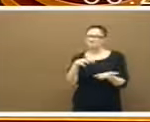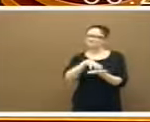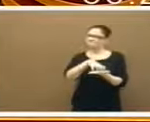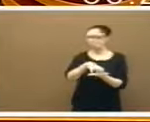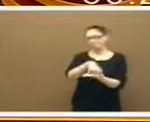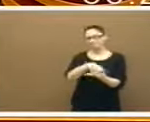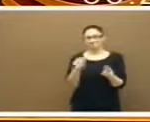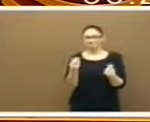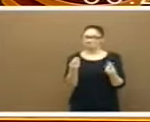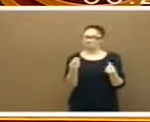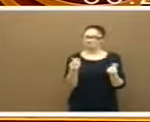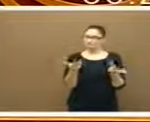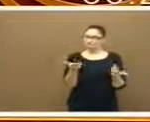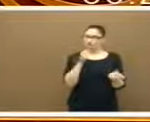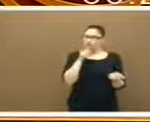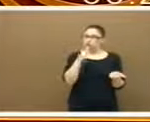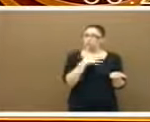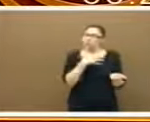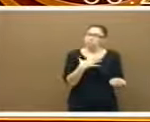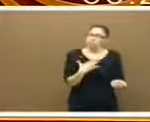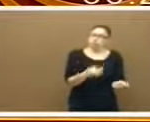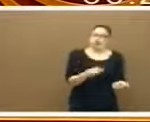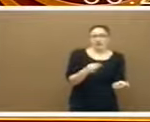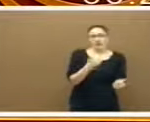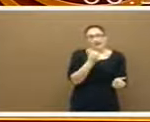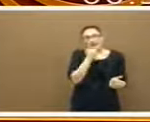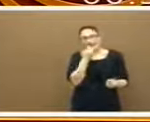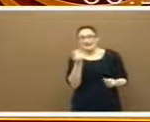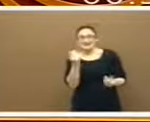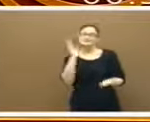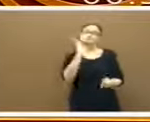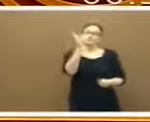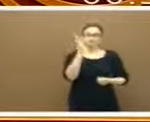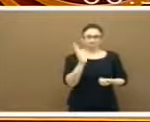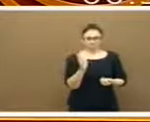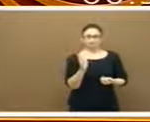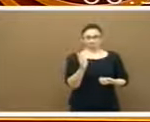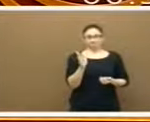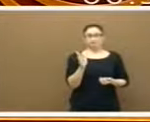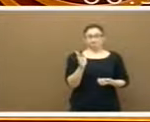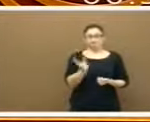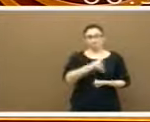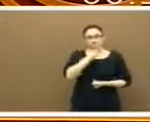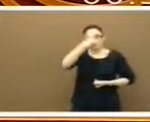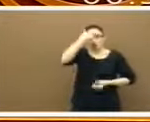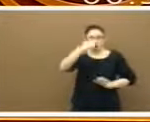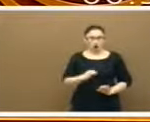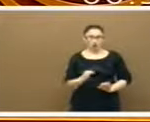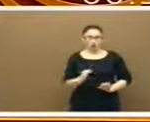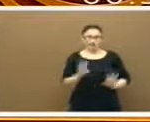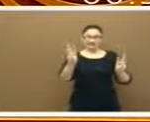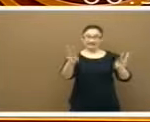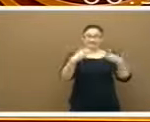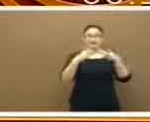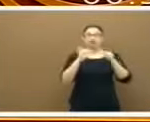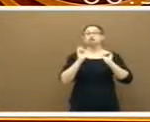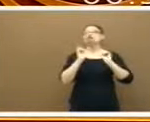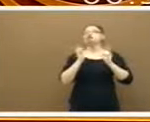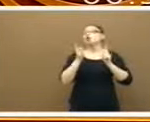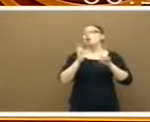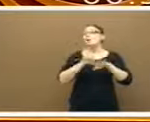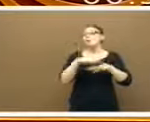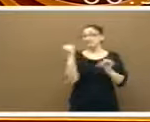traer algún tipo de, no sé, de agravio, digamos, puesto que, lógicamente, el Internet no se utilizaría solamente para el teletrabajo,